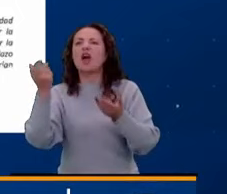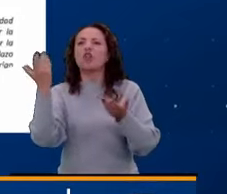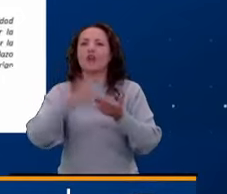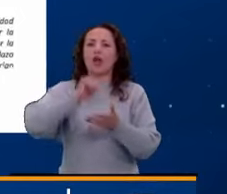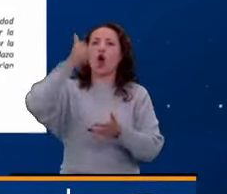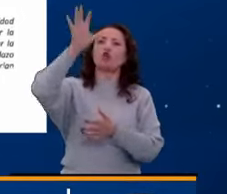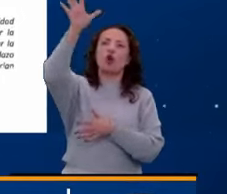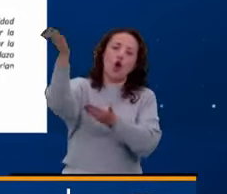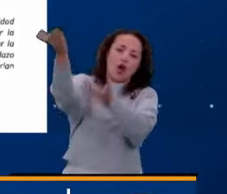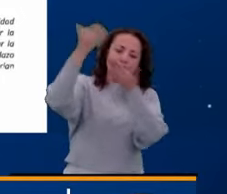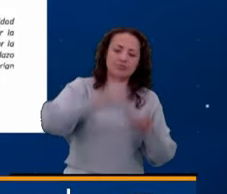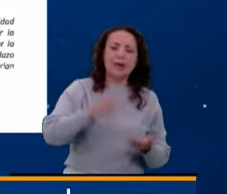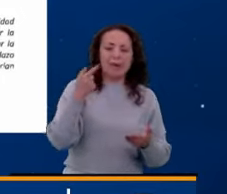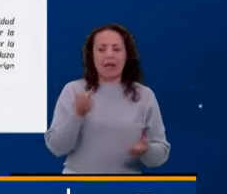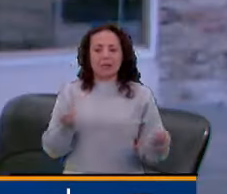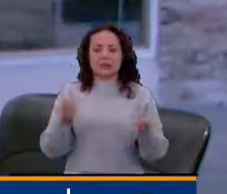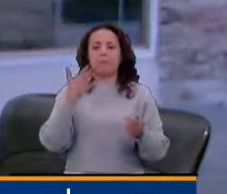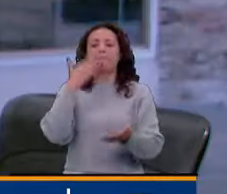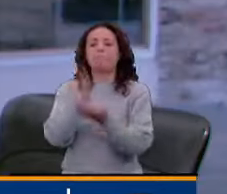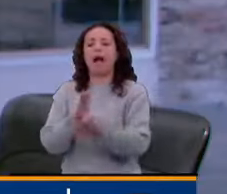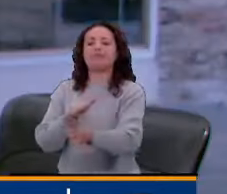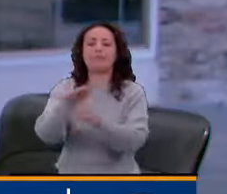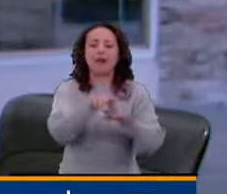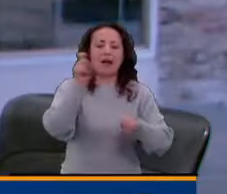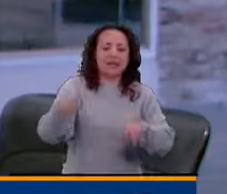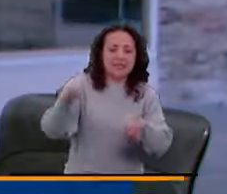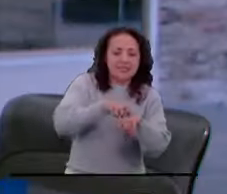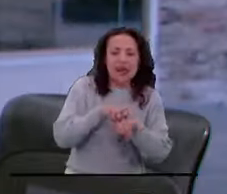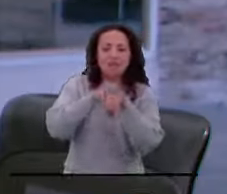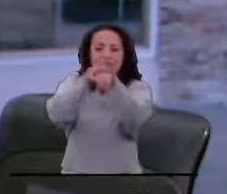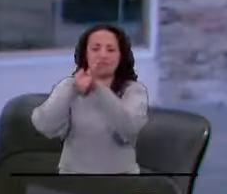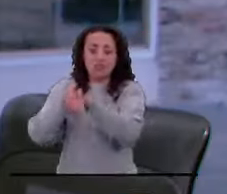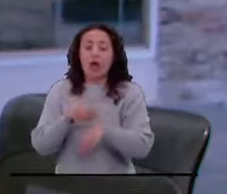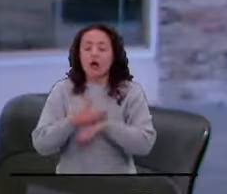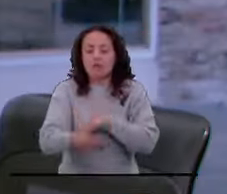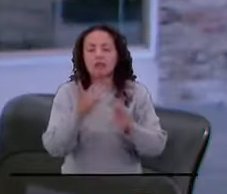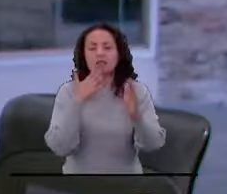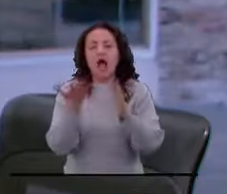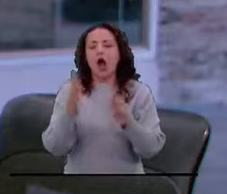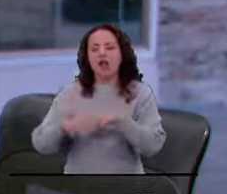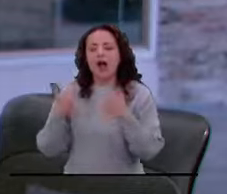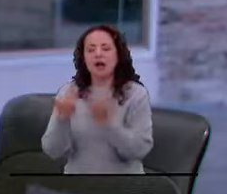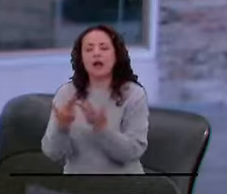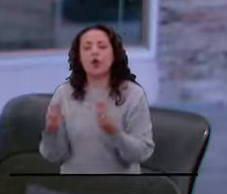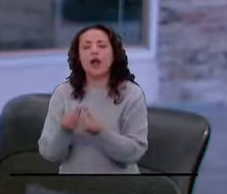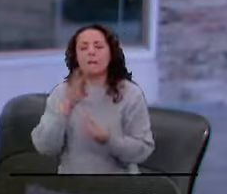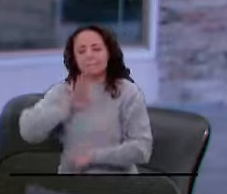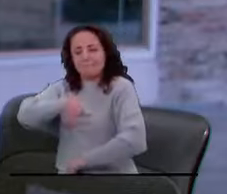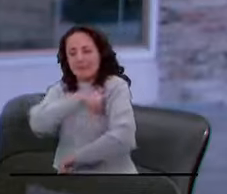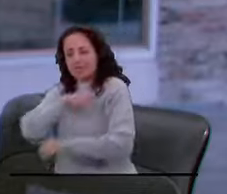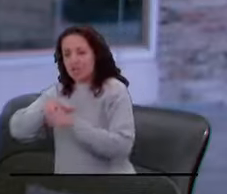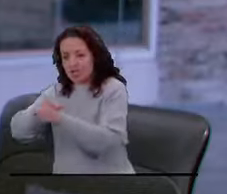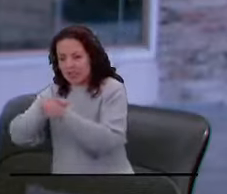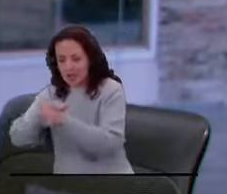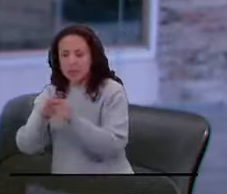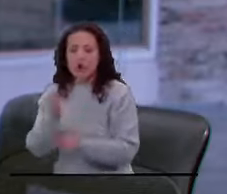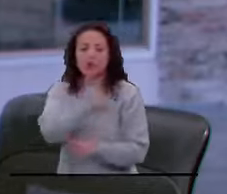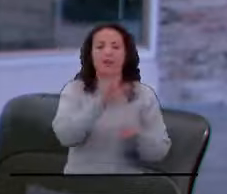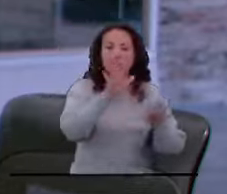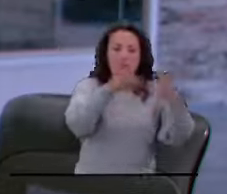esta forma reducir las posibles afectaciones a los pasajeros. En los próximos minutos se va a reunir el Ministerio de Transporte con toda la industria aérea para determinar la